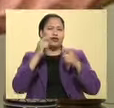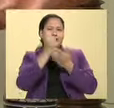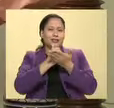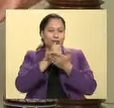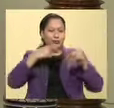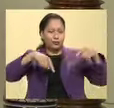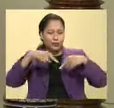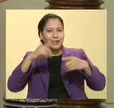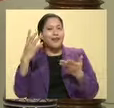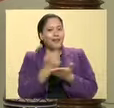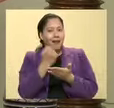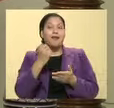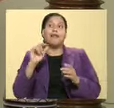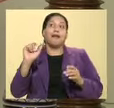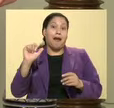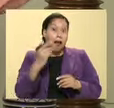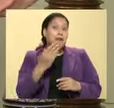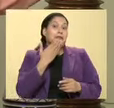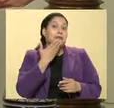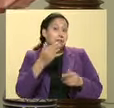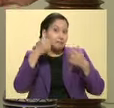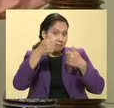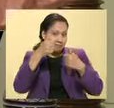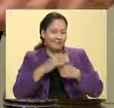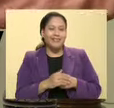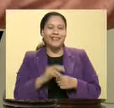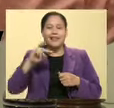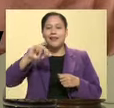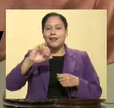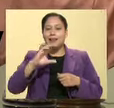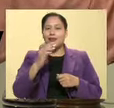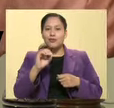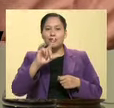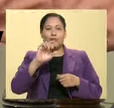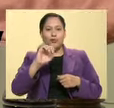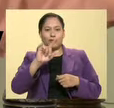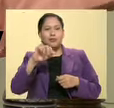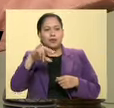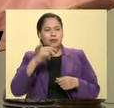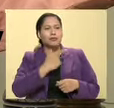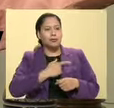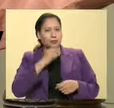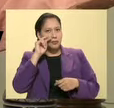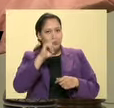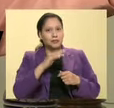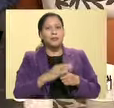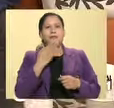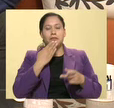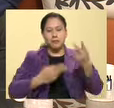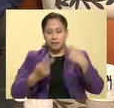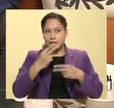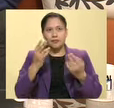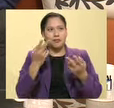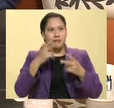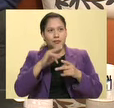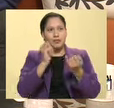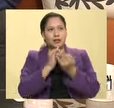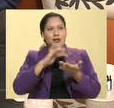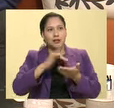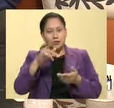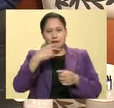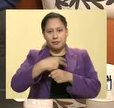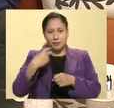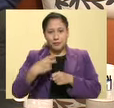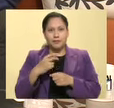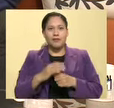cuenta. Algo está pasando bien. Señoras y señores, Nacho Lozano, qué gusto verte. Qué gusto verte. Bienvenido. Rodrigo, no, al contrario, gracias por invitarme. Gracias